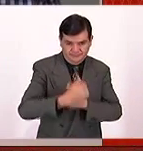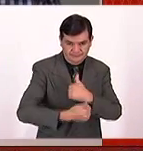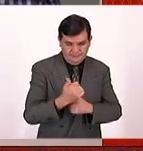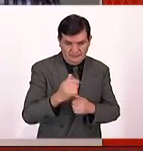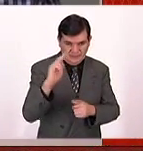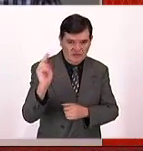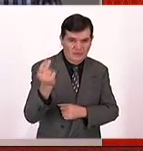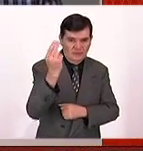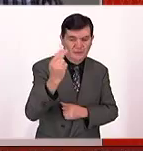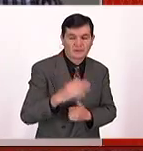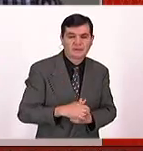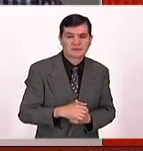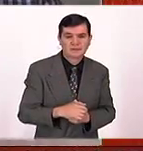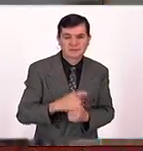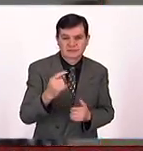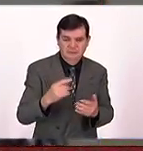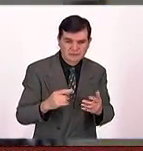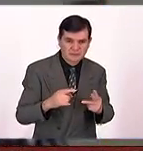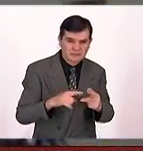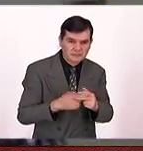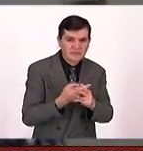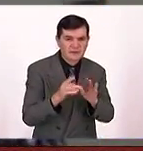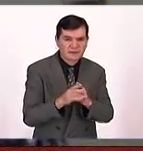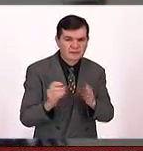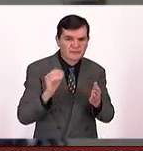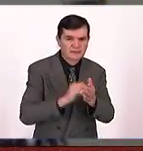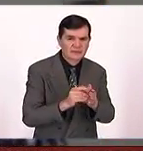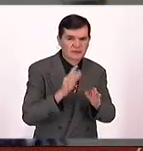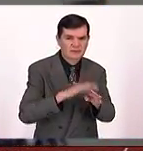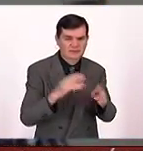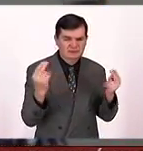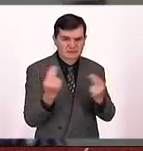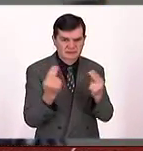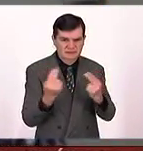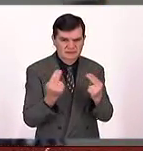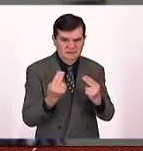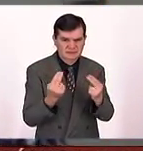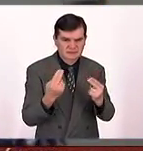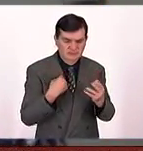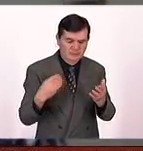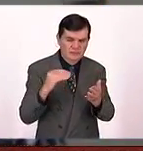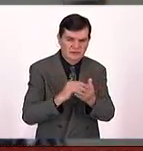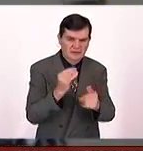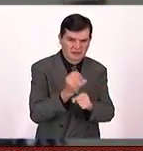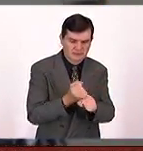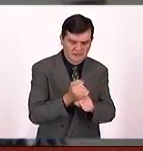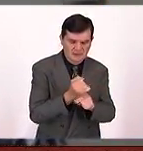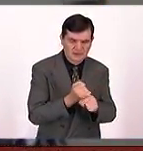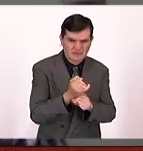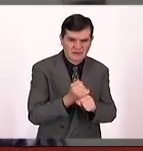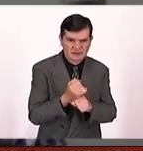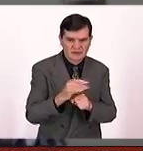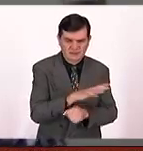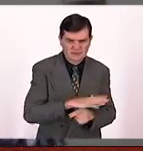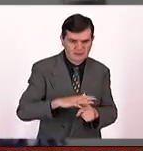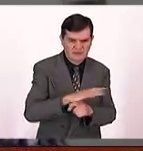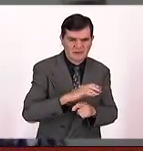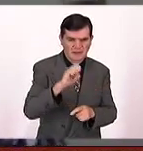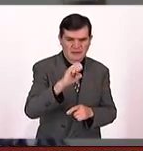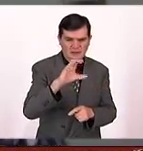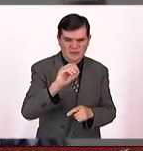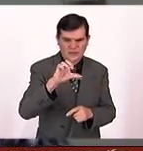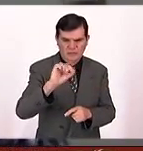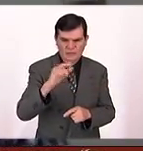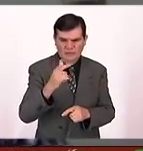de la UNAM surge o se justifica en gran medida de la necesidad de formar investigadores en el área de la